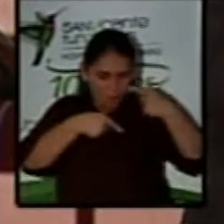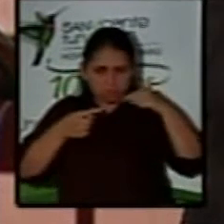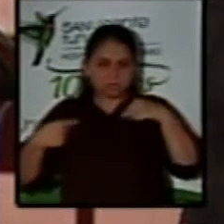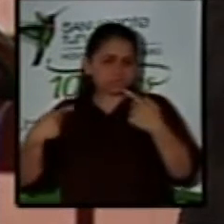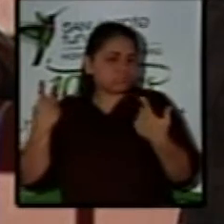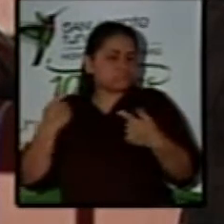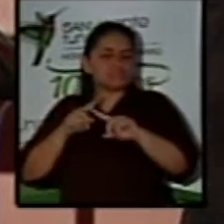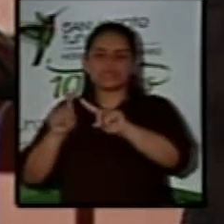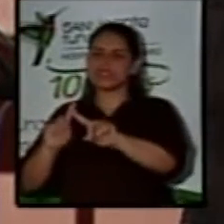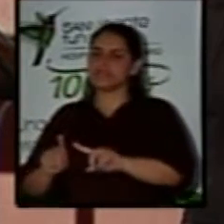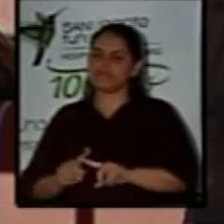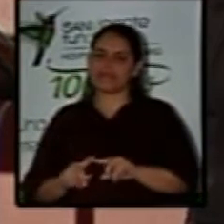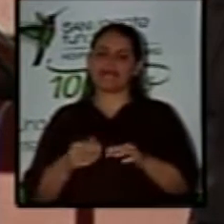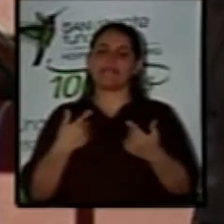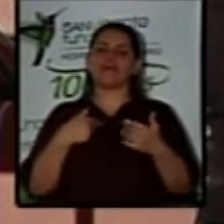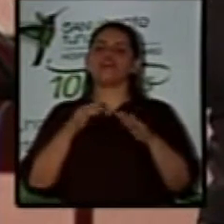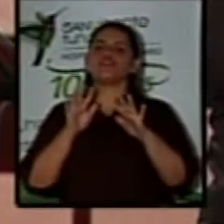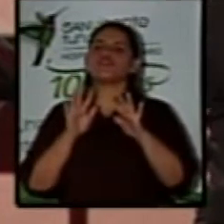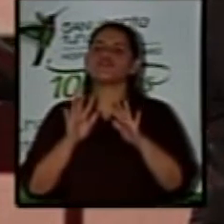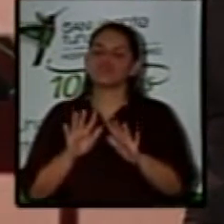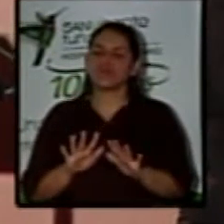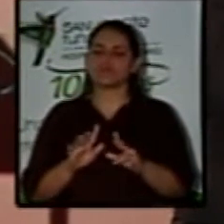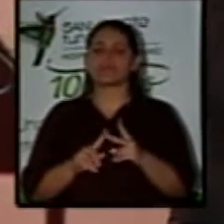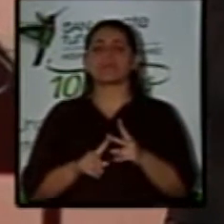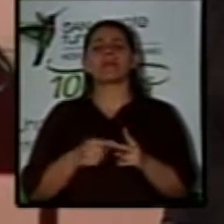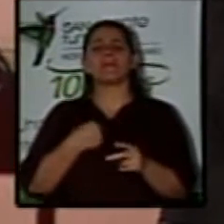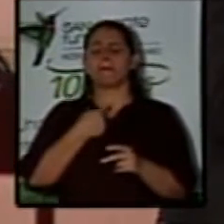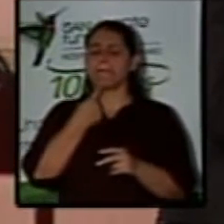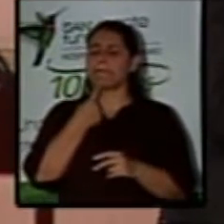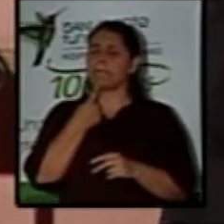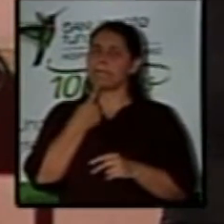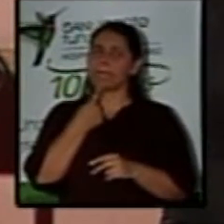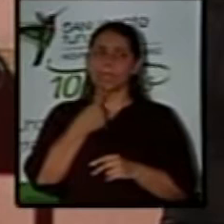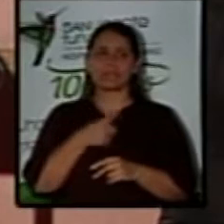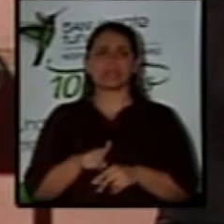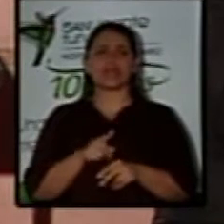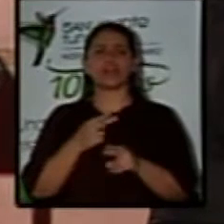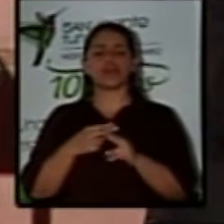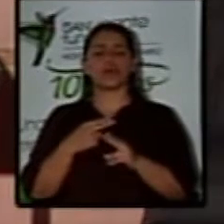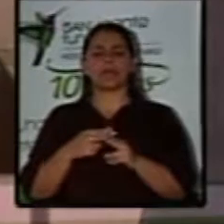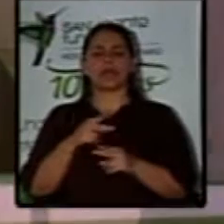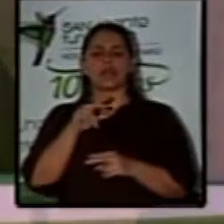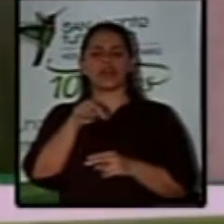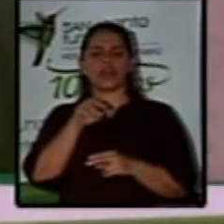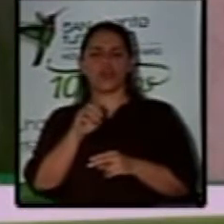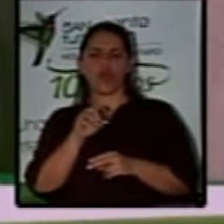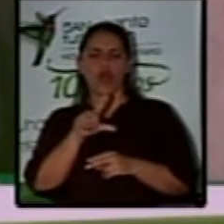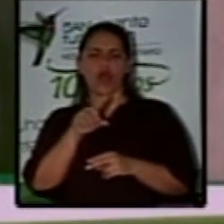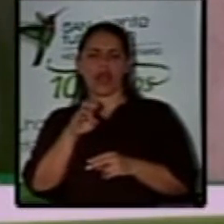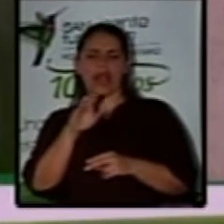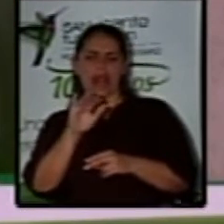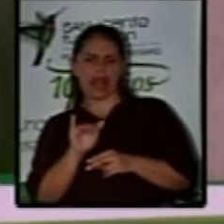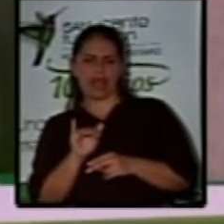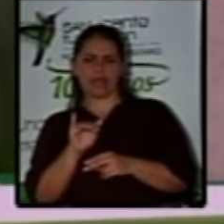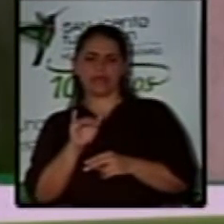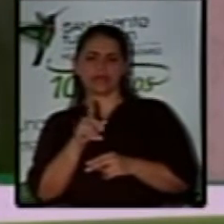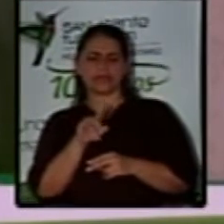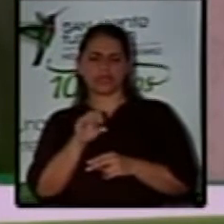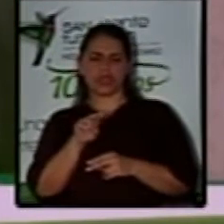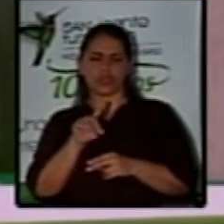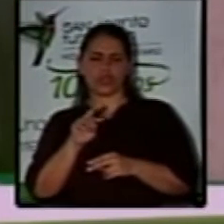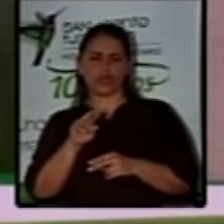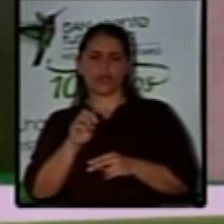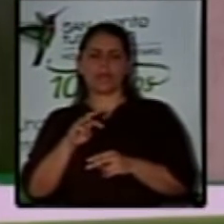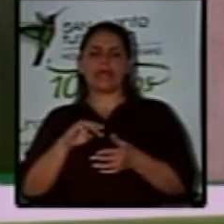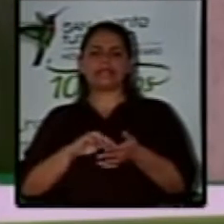cuerpo. Este es un síndrome pues, que es conocido, aunque es raro, que se llama el síndrome de Klippel-Trenaunay, donde hay una